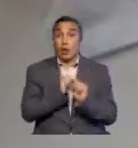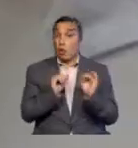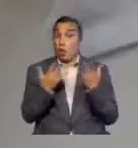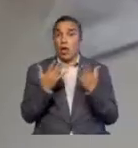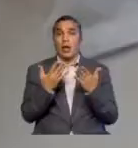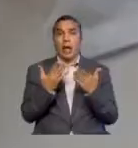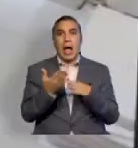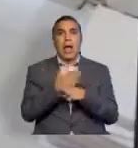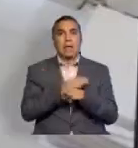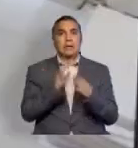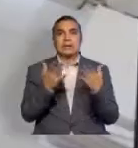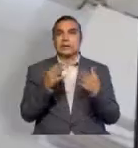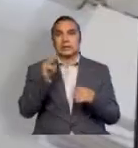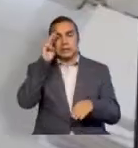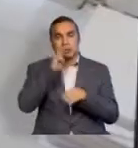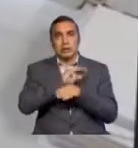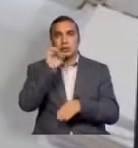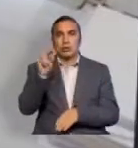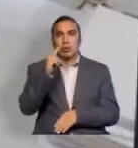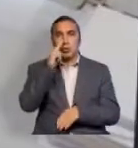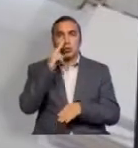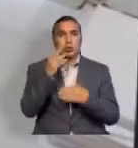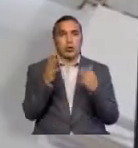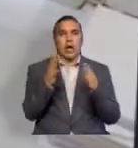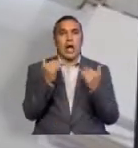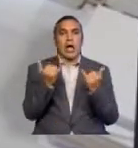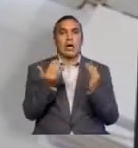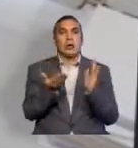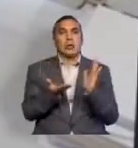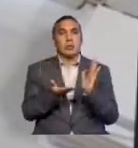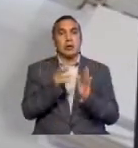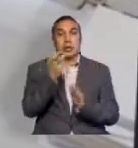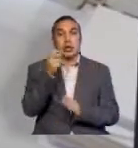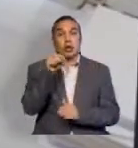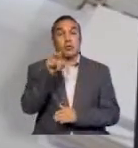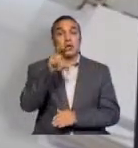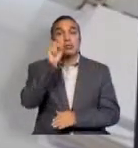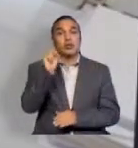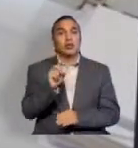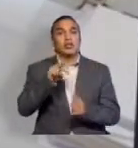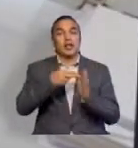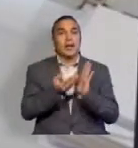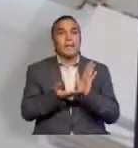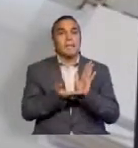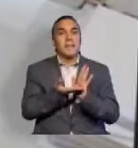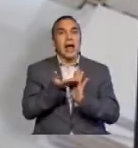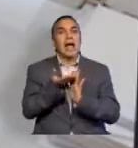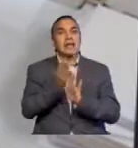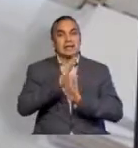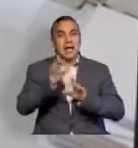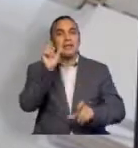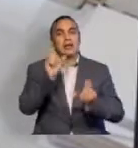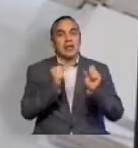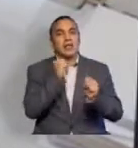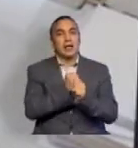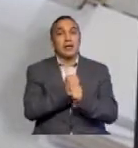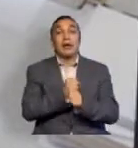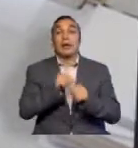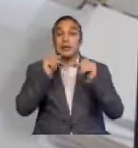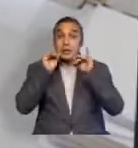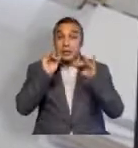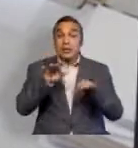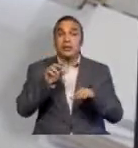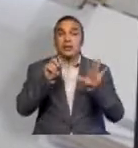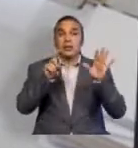entre mayo y junio de este año que se ubicó en el 13 3% datos que a septiembre bajaron al